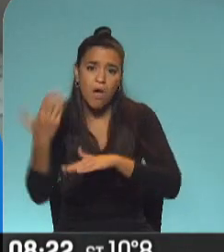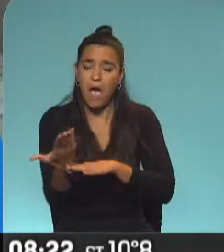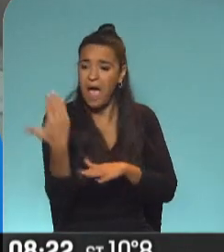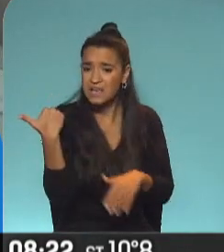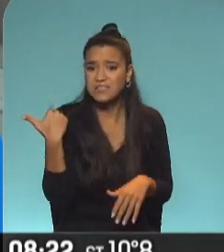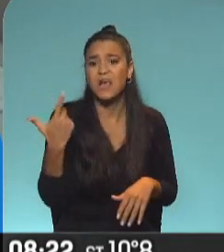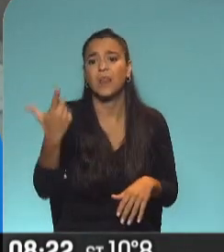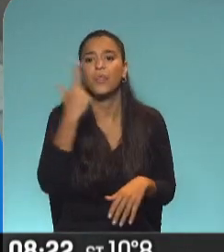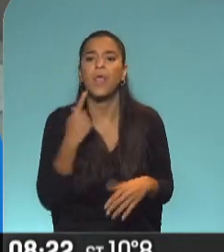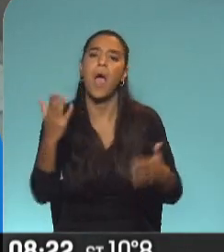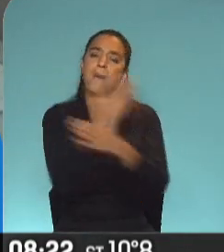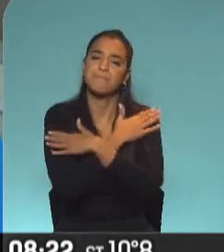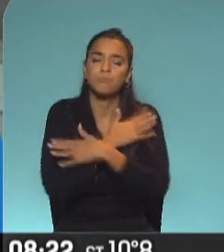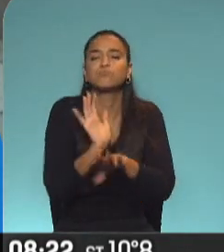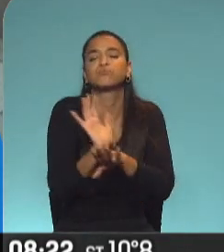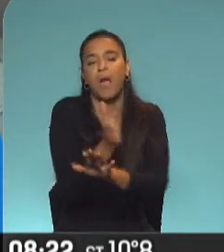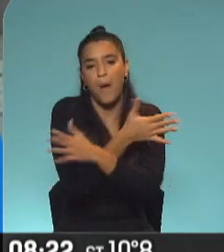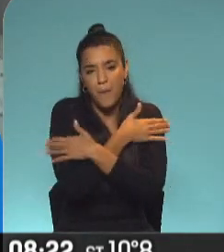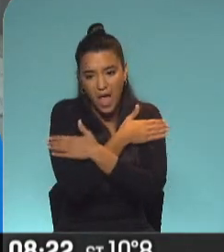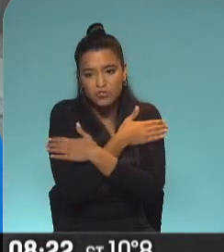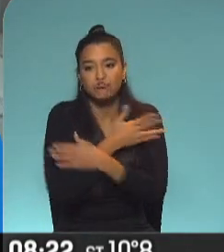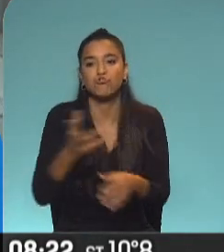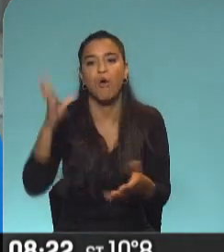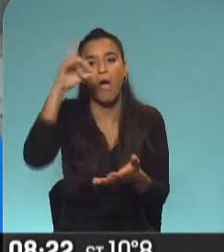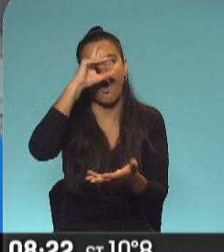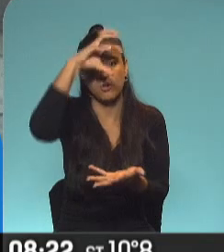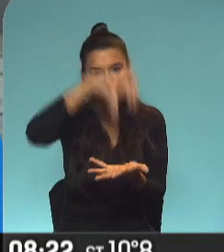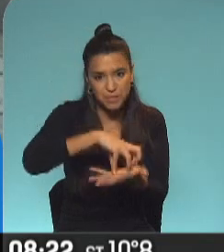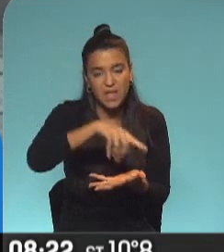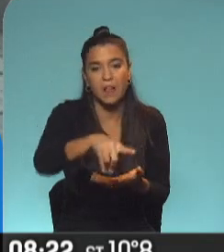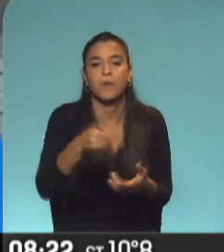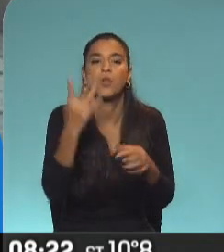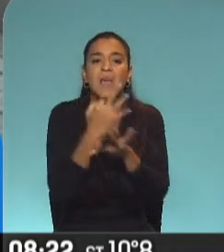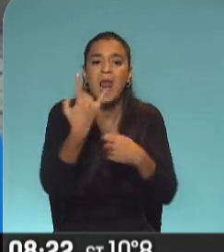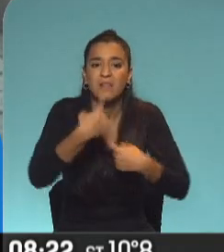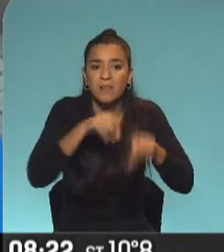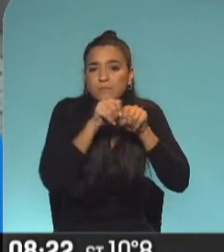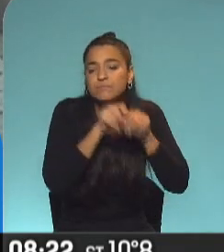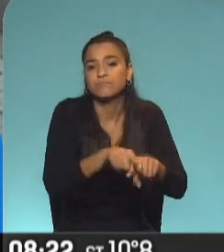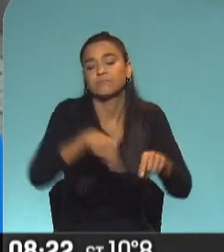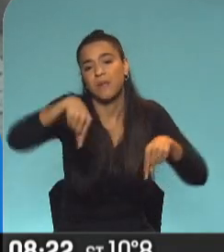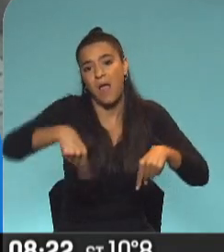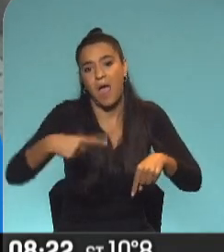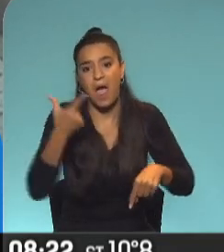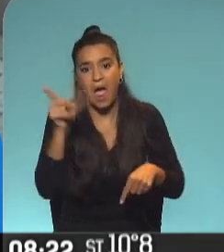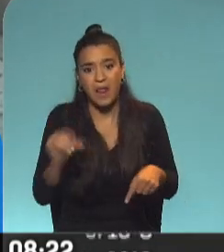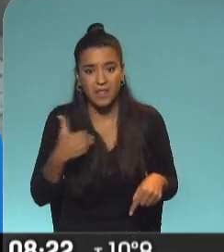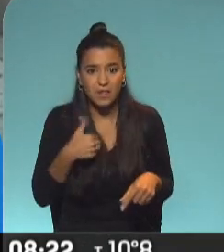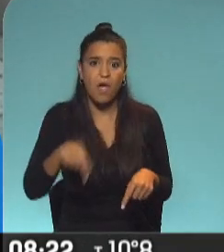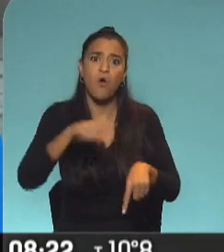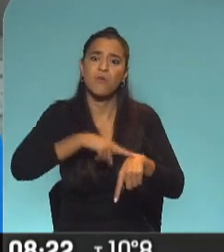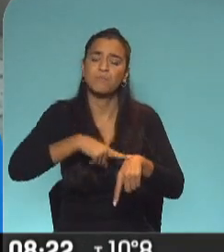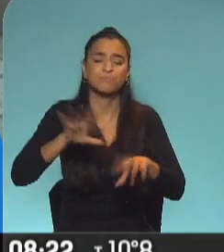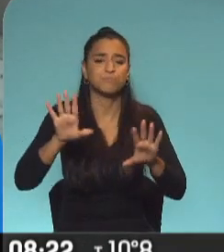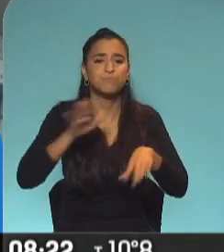de ayer del abrazo simbólico a este hospital por las características que se están viviendo en la república argentina en estas horas las más comprometidas